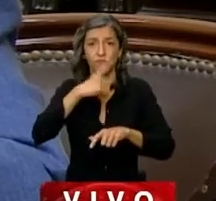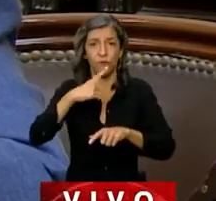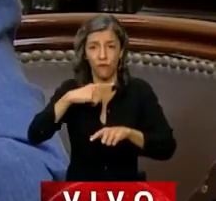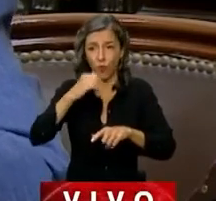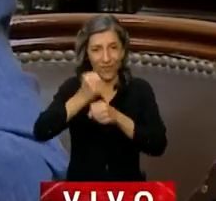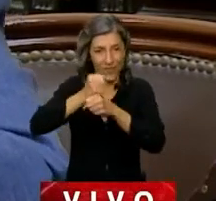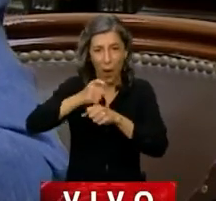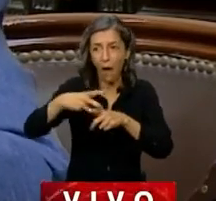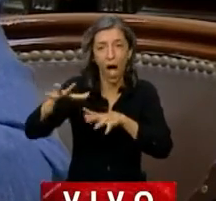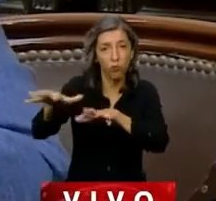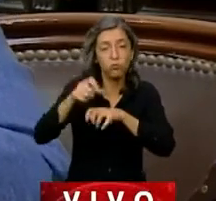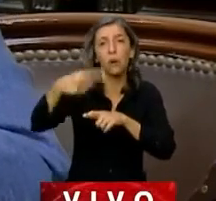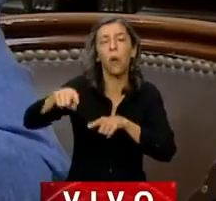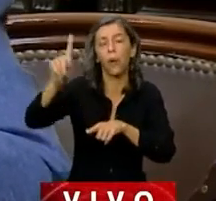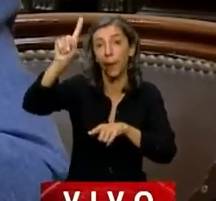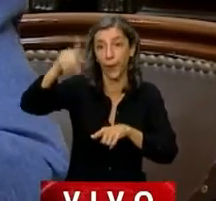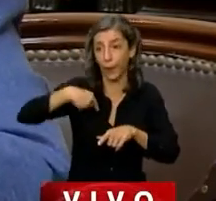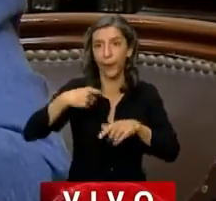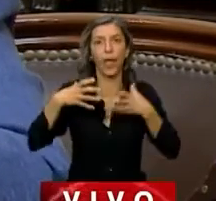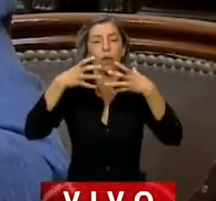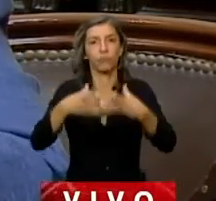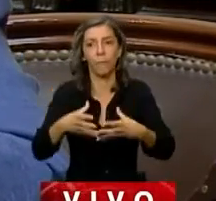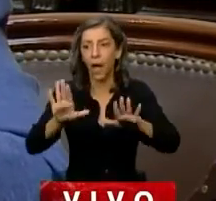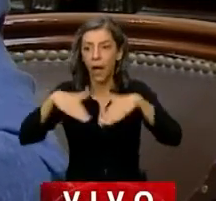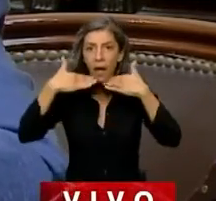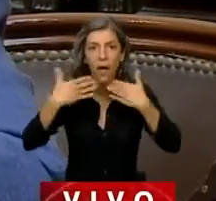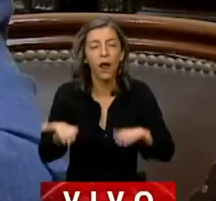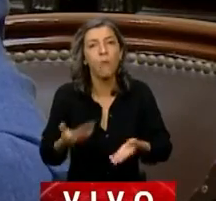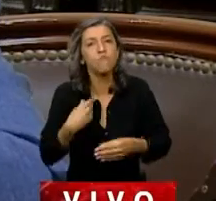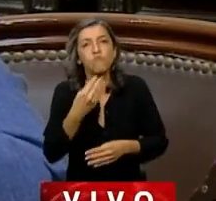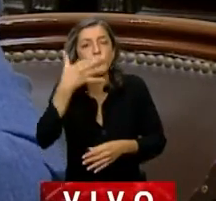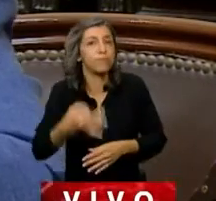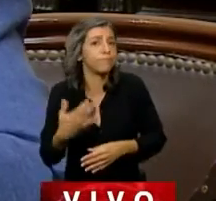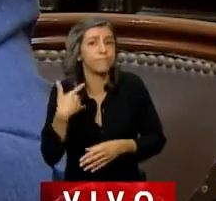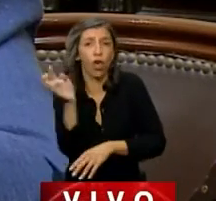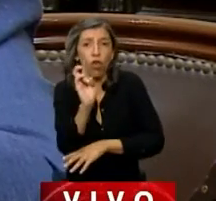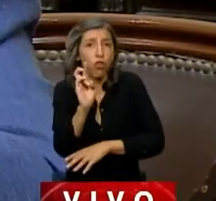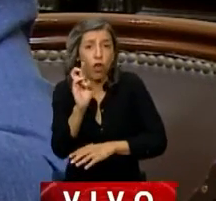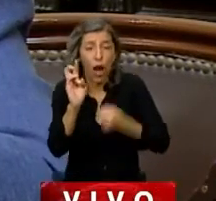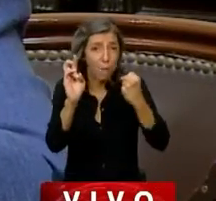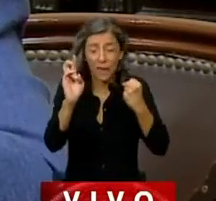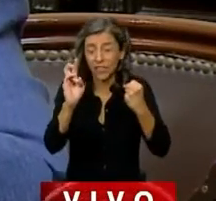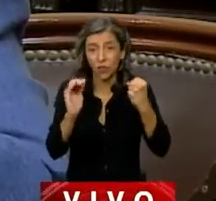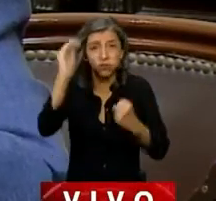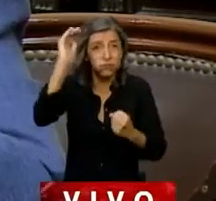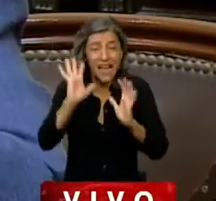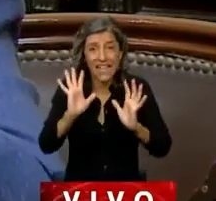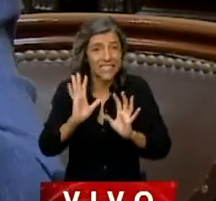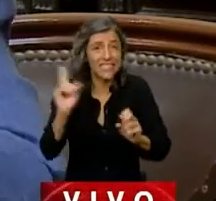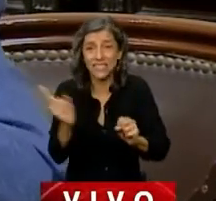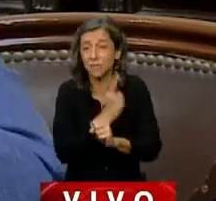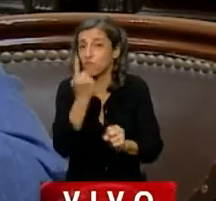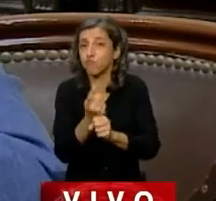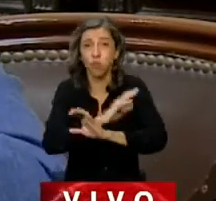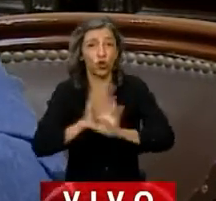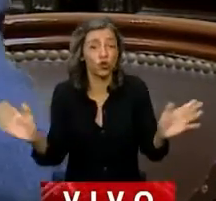ministro del área, viendo, porque ya la actual paridad del dólar le es insostenible desde el punto de vista económico. Ya no pueden tolerar